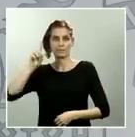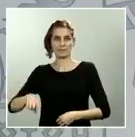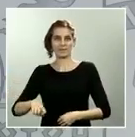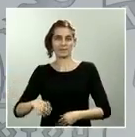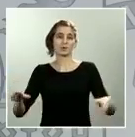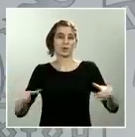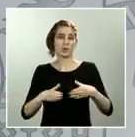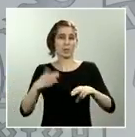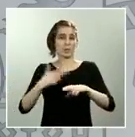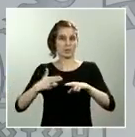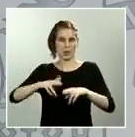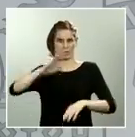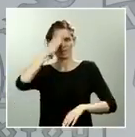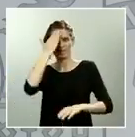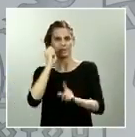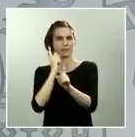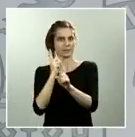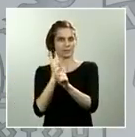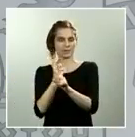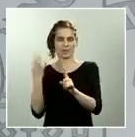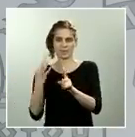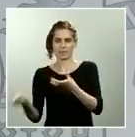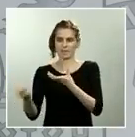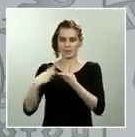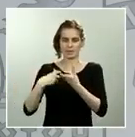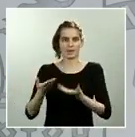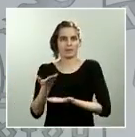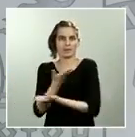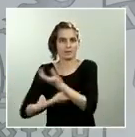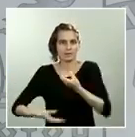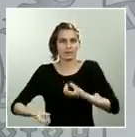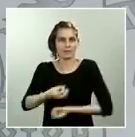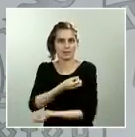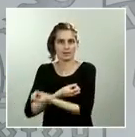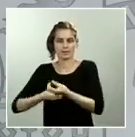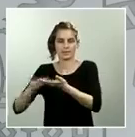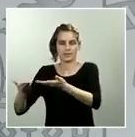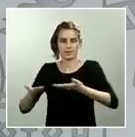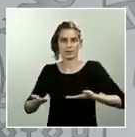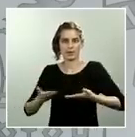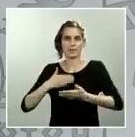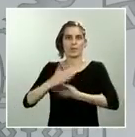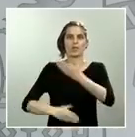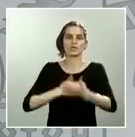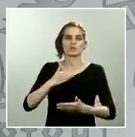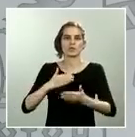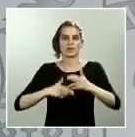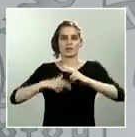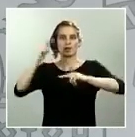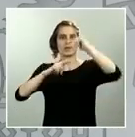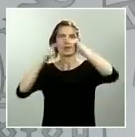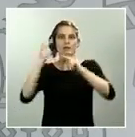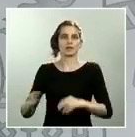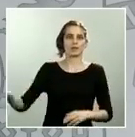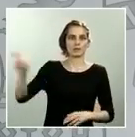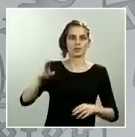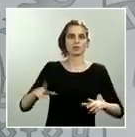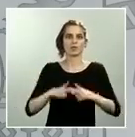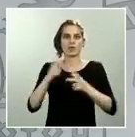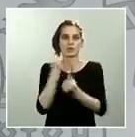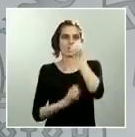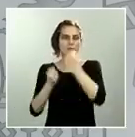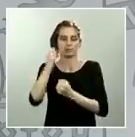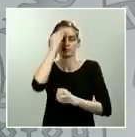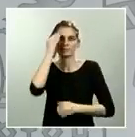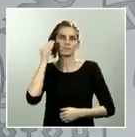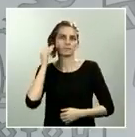contribuya a todo este proceso de reconstrucción social y económica. Yo creo que se valora positivamente por la totalidad de las